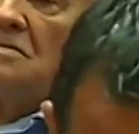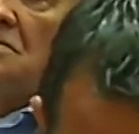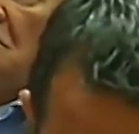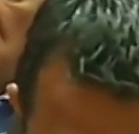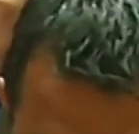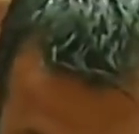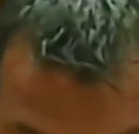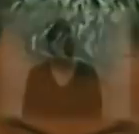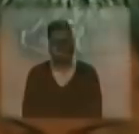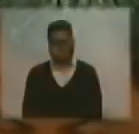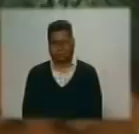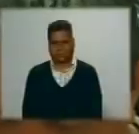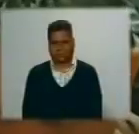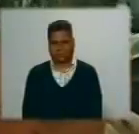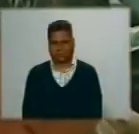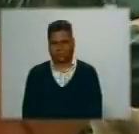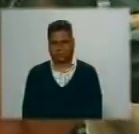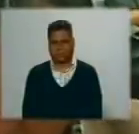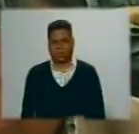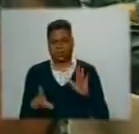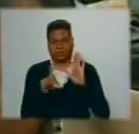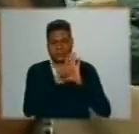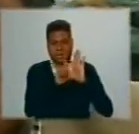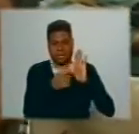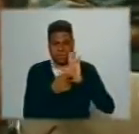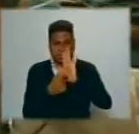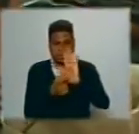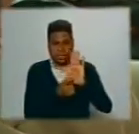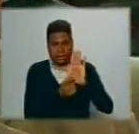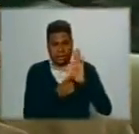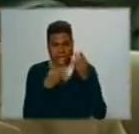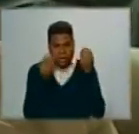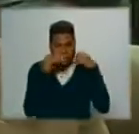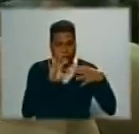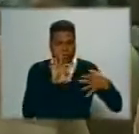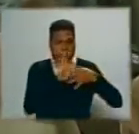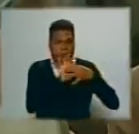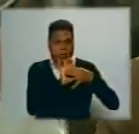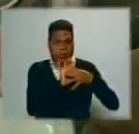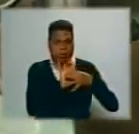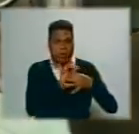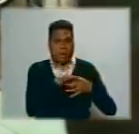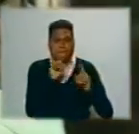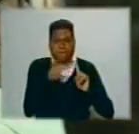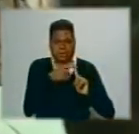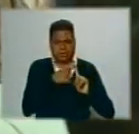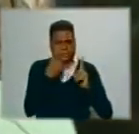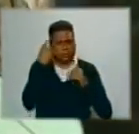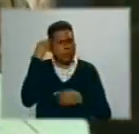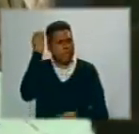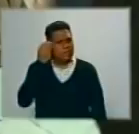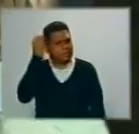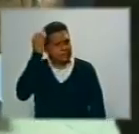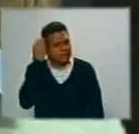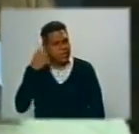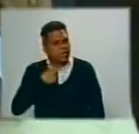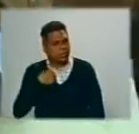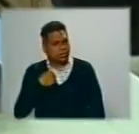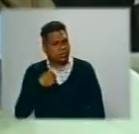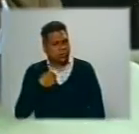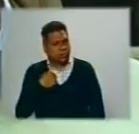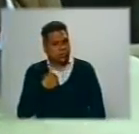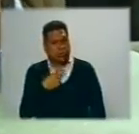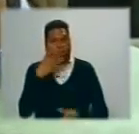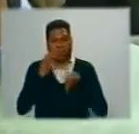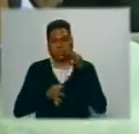está atada, que no está amarrada. Está amarrada a todos los principios nuestros como revolucionarios, a los principios de